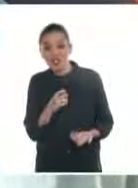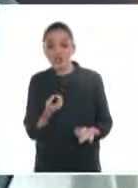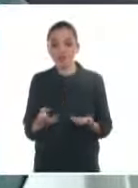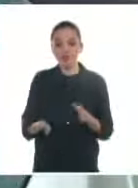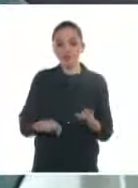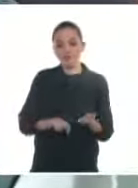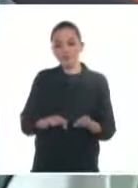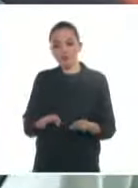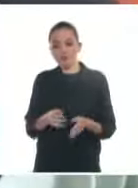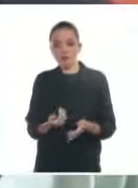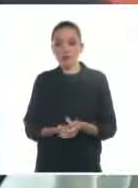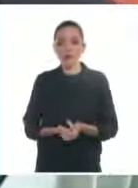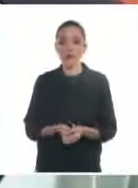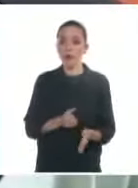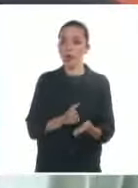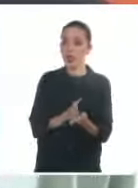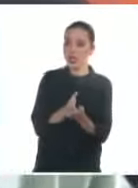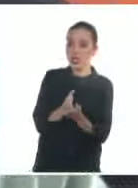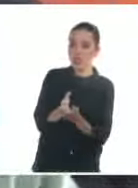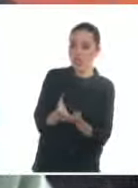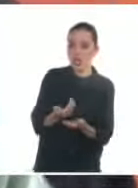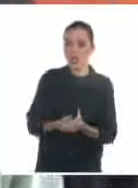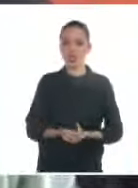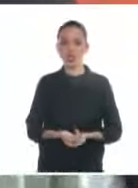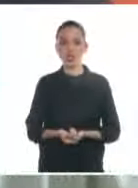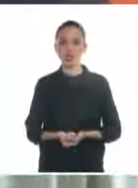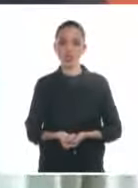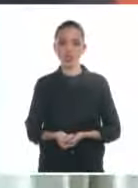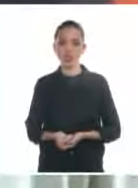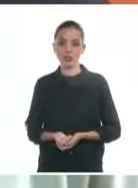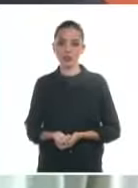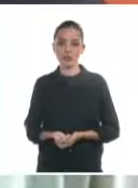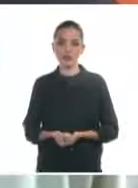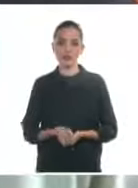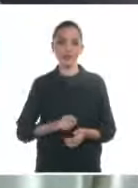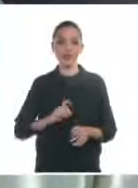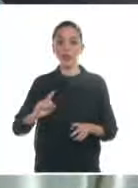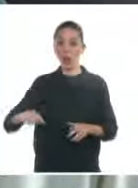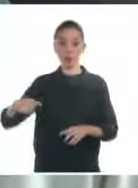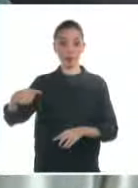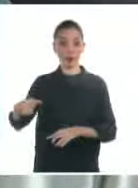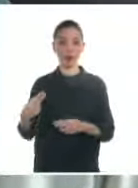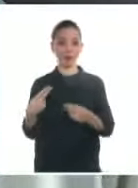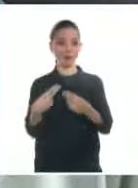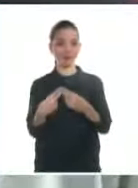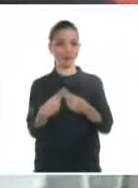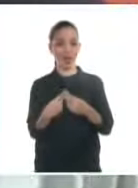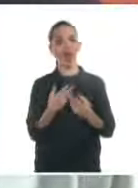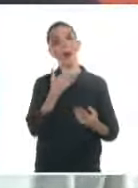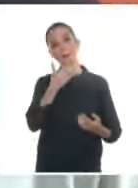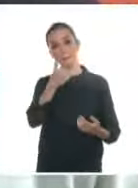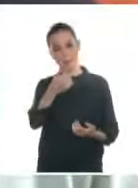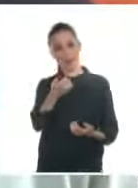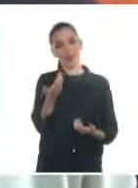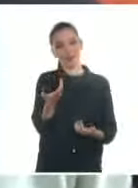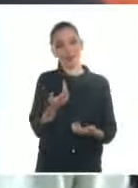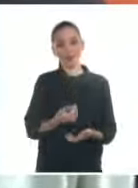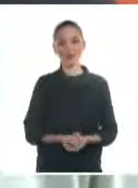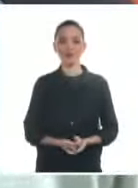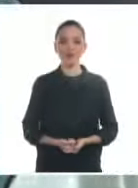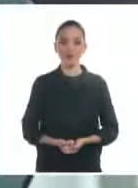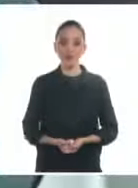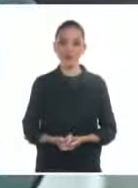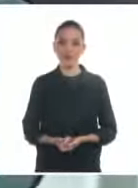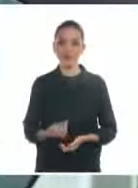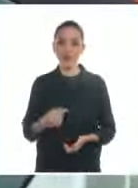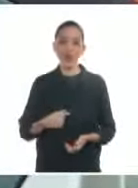final, de tener otra oportunidad de ir a mejor en la siguiente ronda y obviamente jugar aquí es una maravilla, ¿no? Lo disfruto